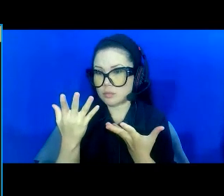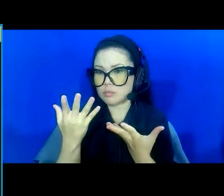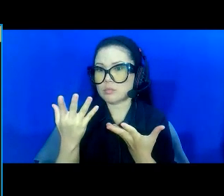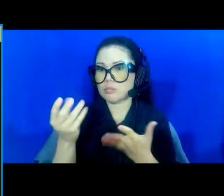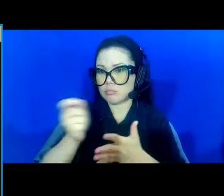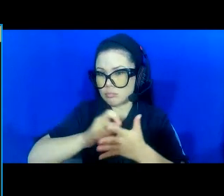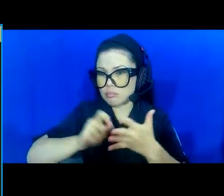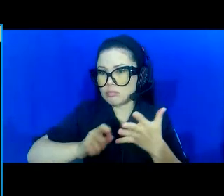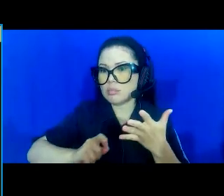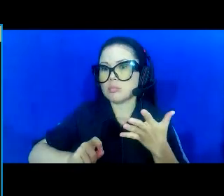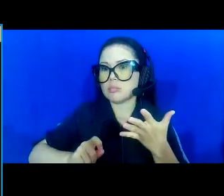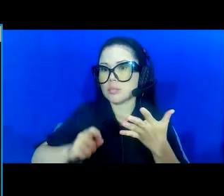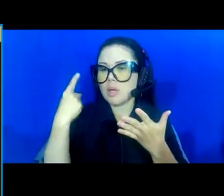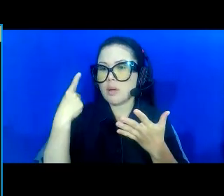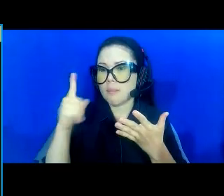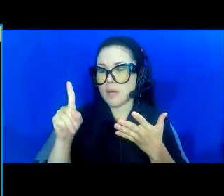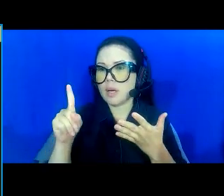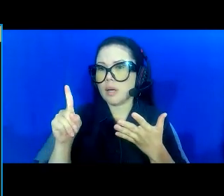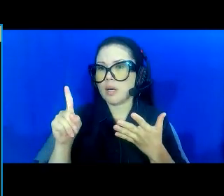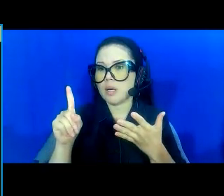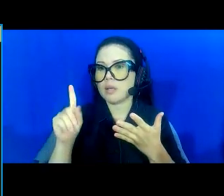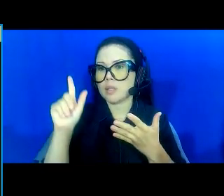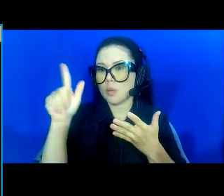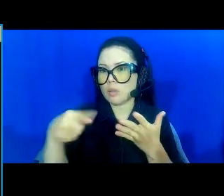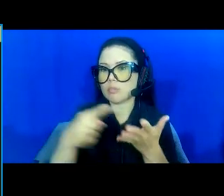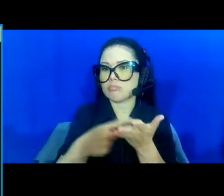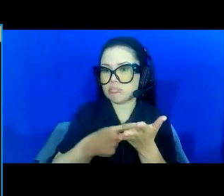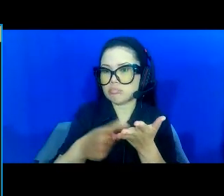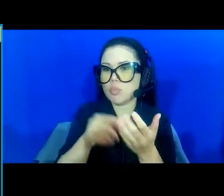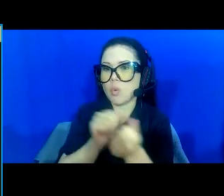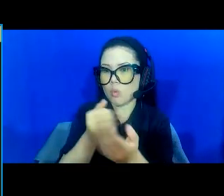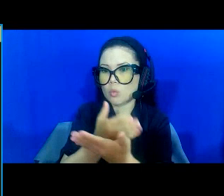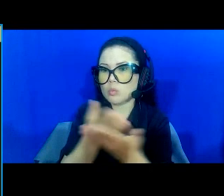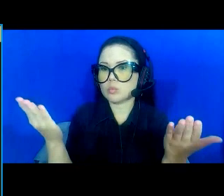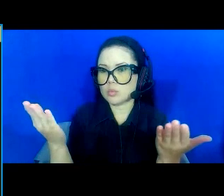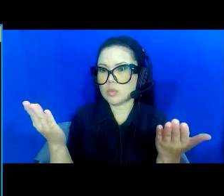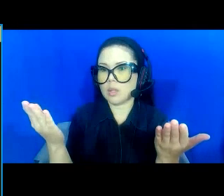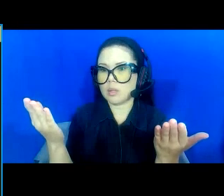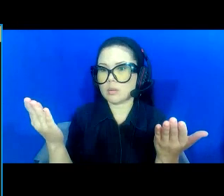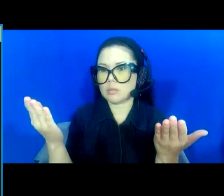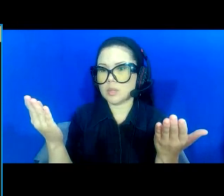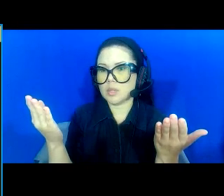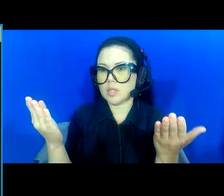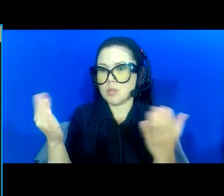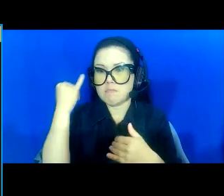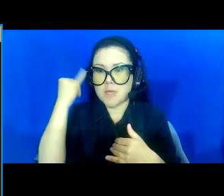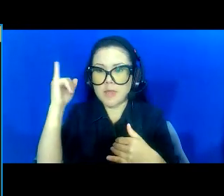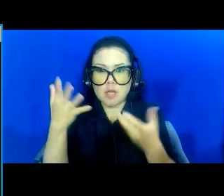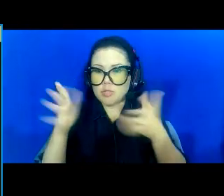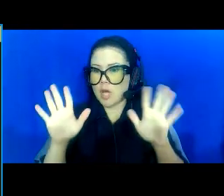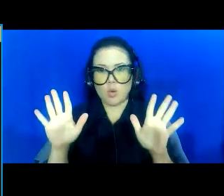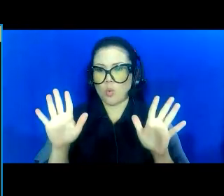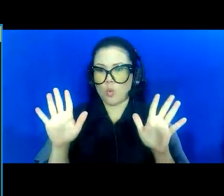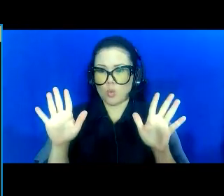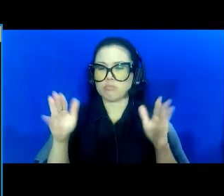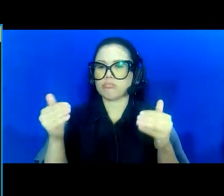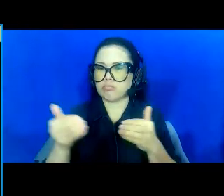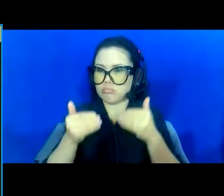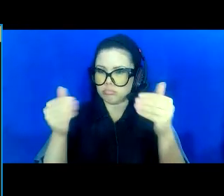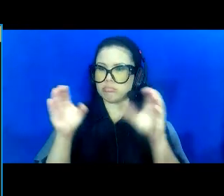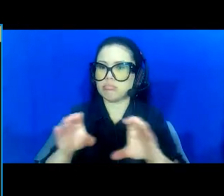para entonces ya generar un punto de partida con discusión de ustedes y pues que no se quede en idea buena, sino que también cómo le damos a la acción, ¿verdad? Cuando tenemos la necesidad